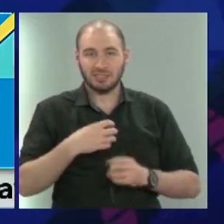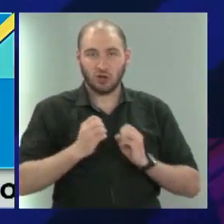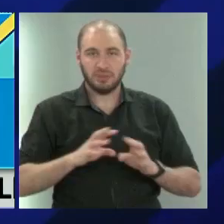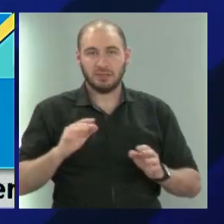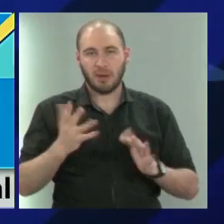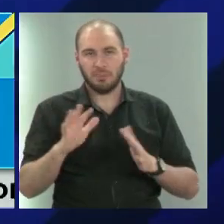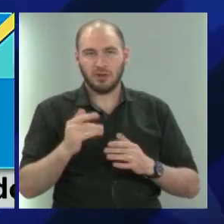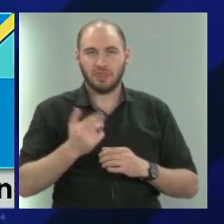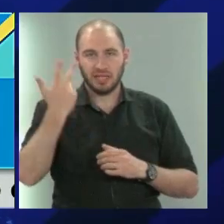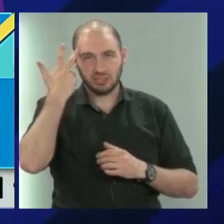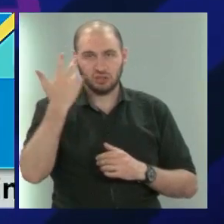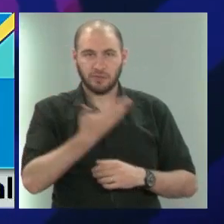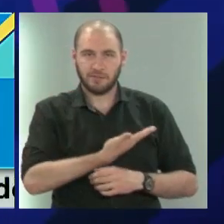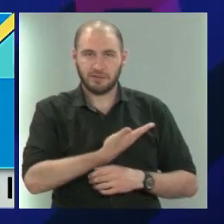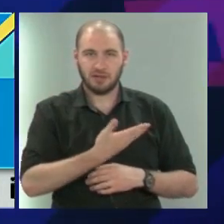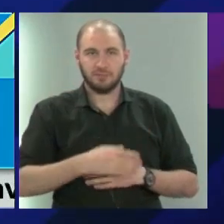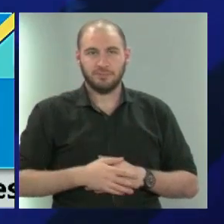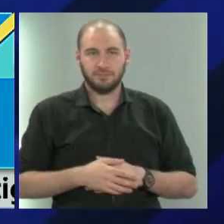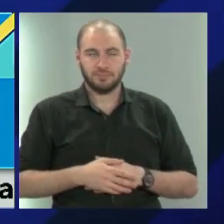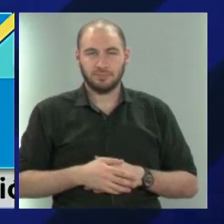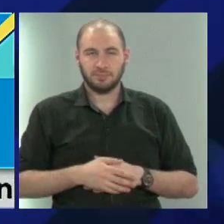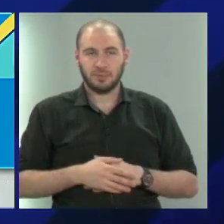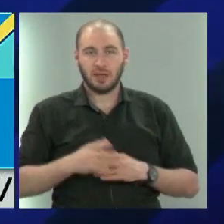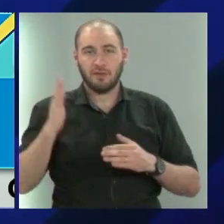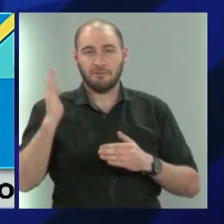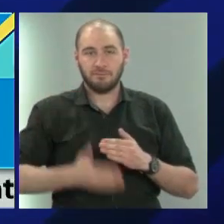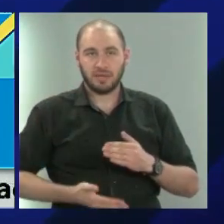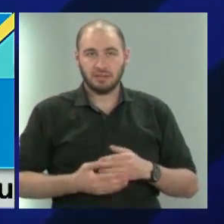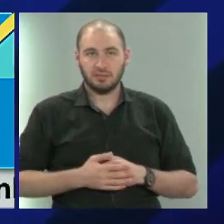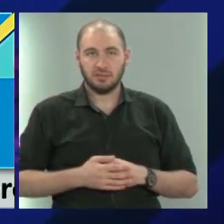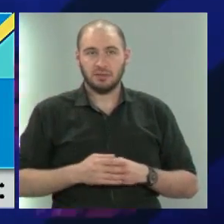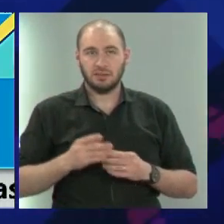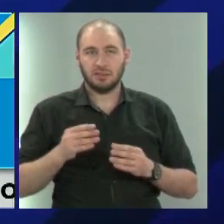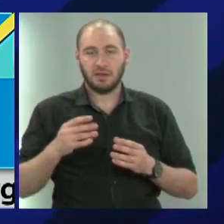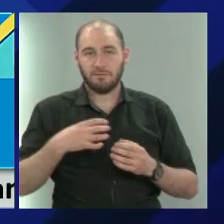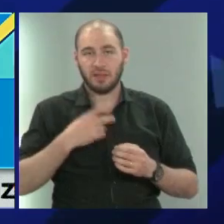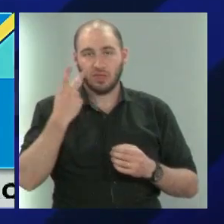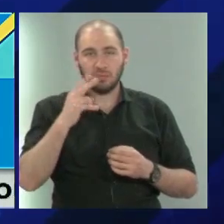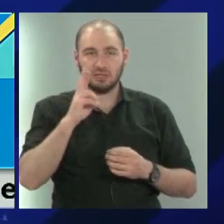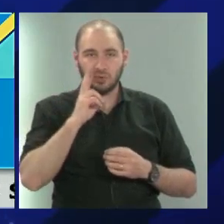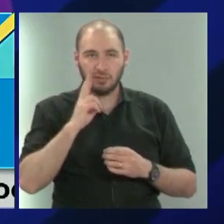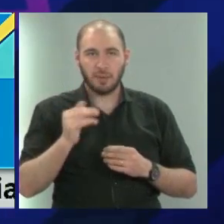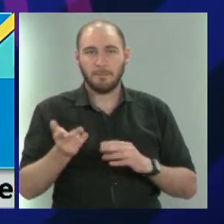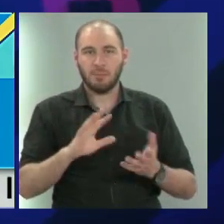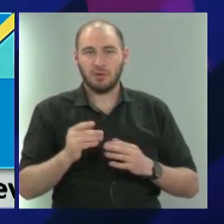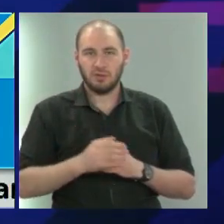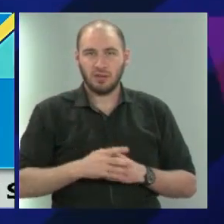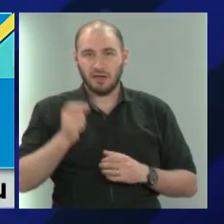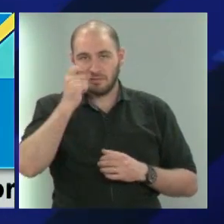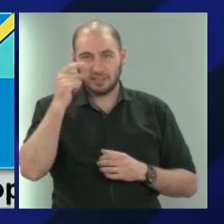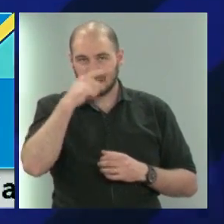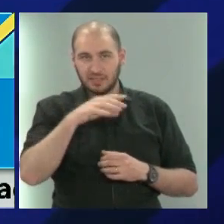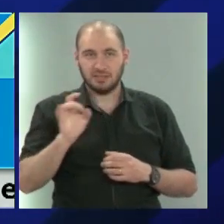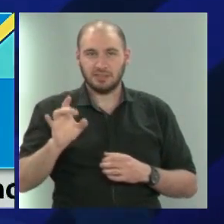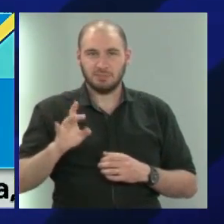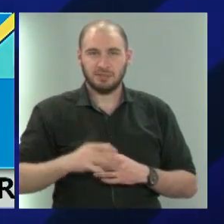sería aproximadamente el 18 de febrero y la finalización del ciclo lectivo 2019 estaría cerca del